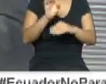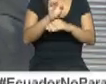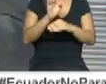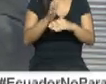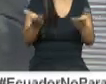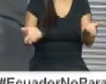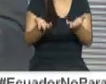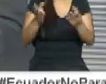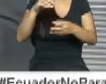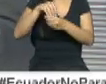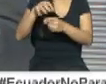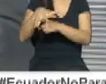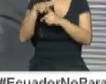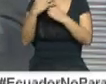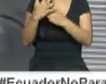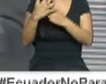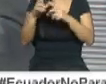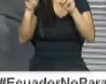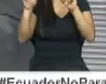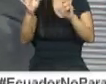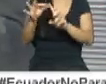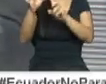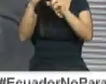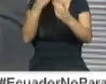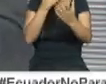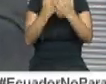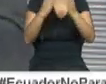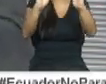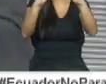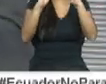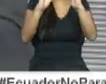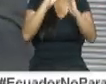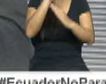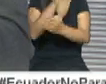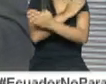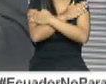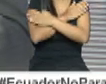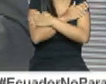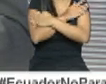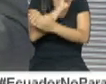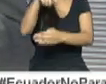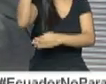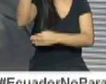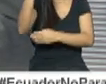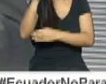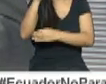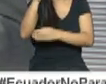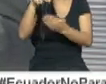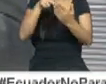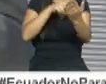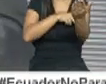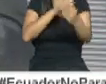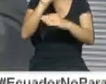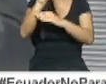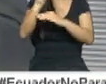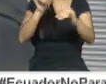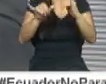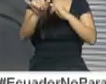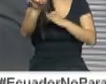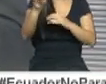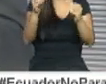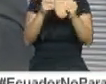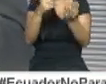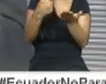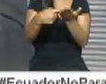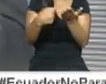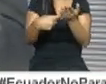a raíz de estas situaciones. Gracias por su atención, como siempre, y estaremos en una próxima oportunidad para seguir acompañando con estos